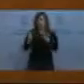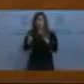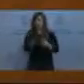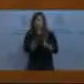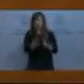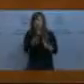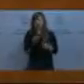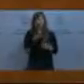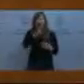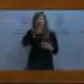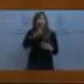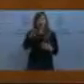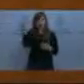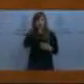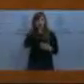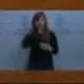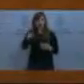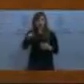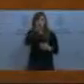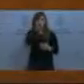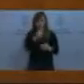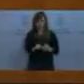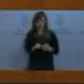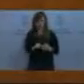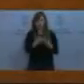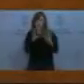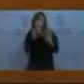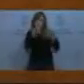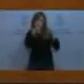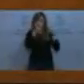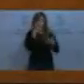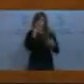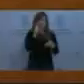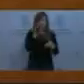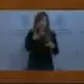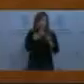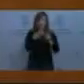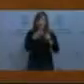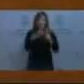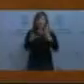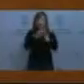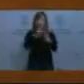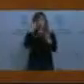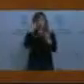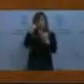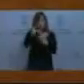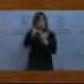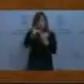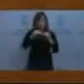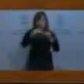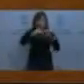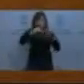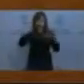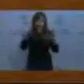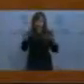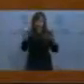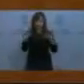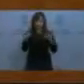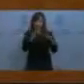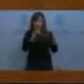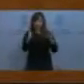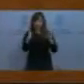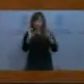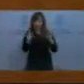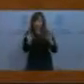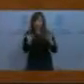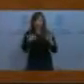Arriondas, Langreo y Mieres. Si usted va viendo los códigos ictus activados en este tiempo, observe, por ejemplo, ocurre lo